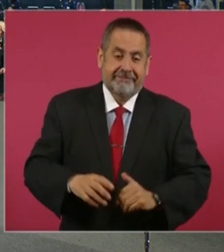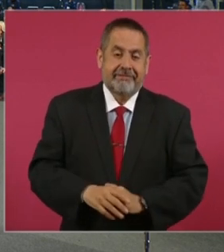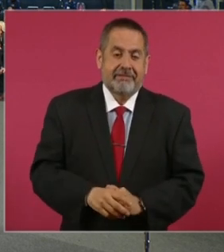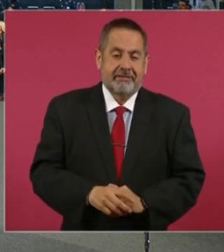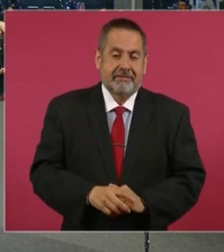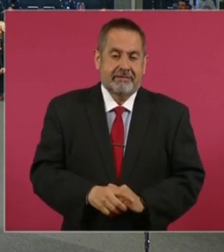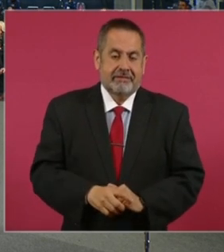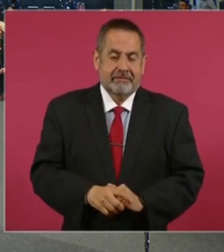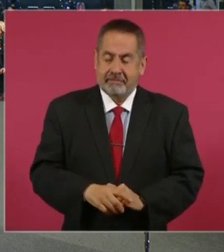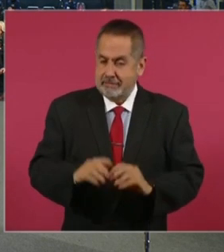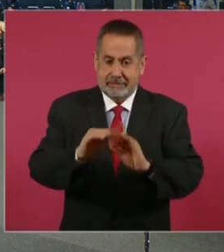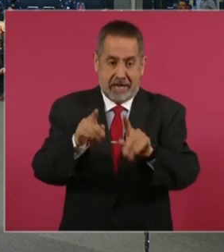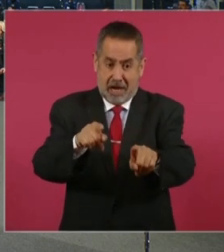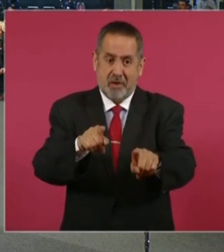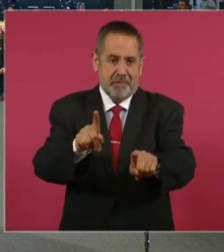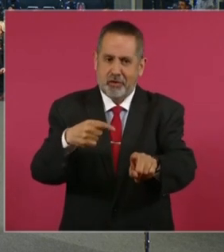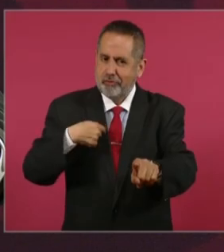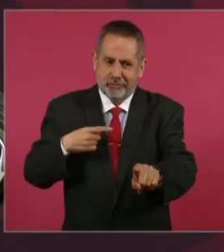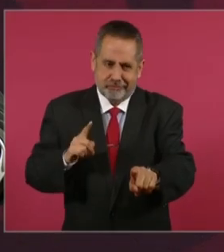Claro que sí.